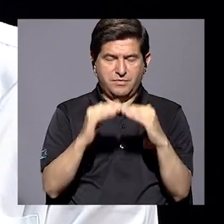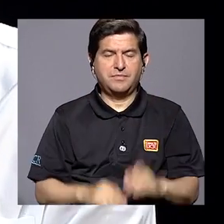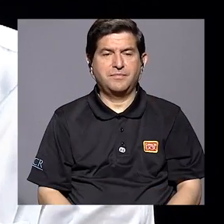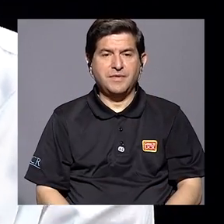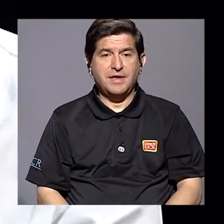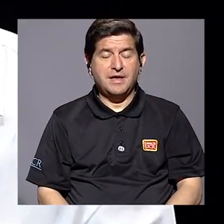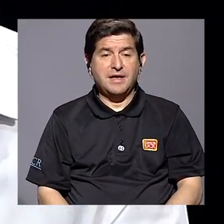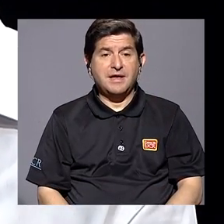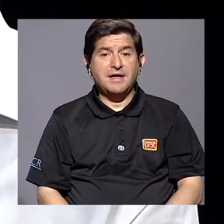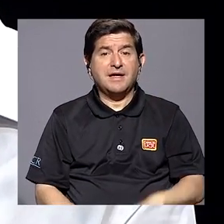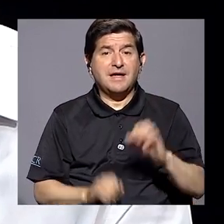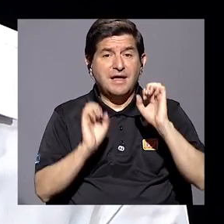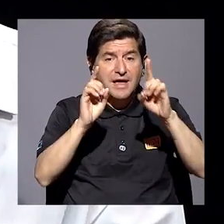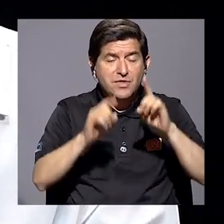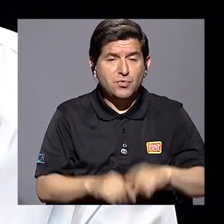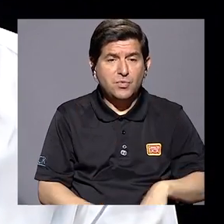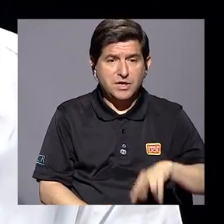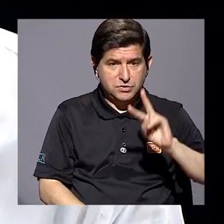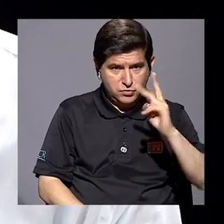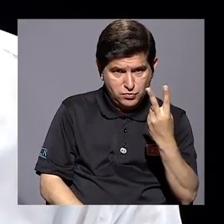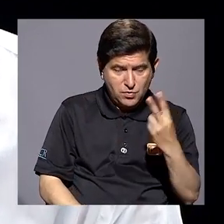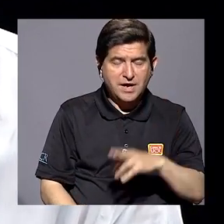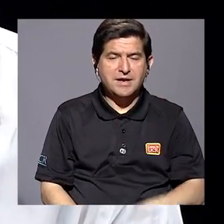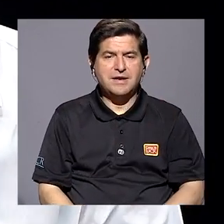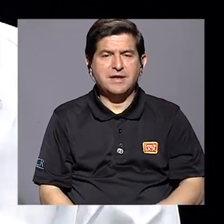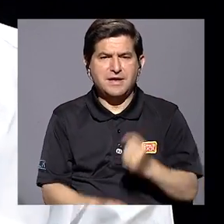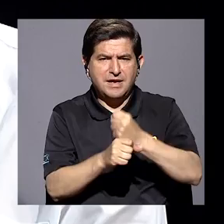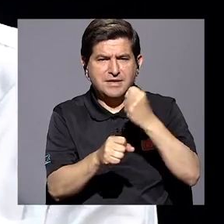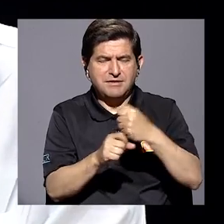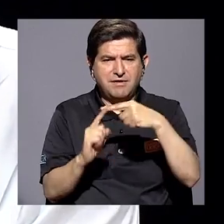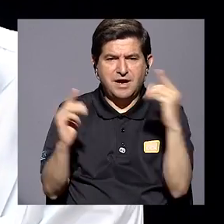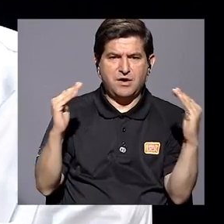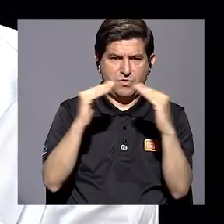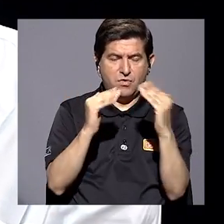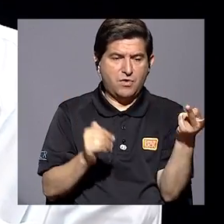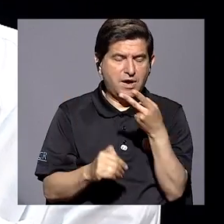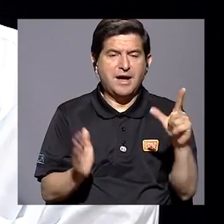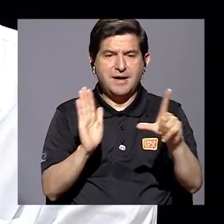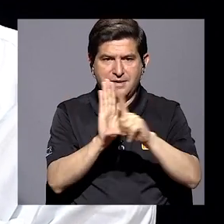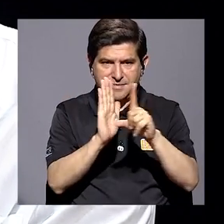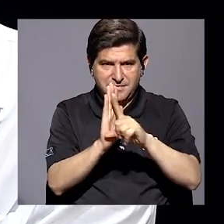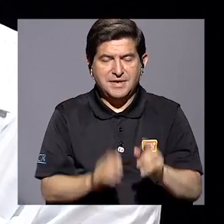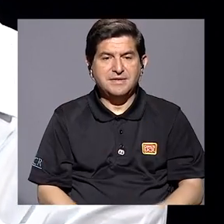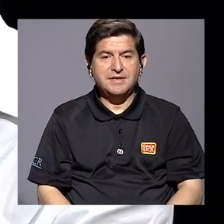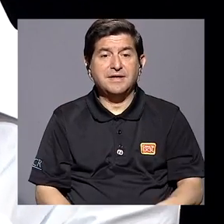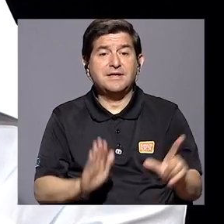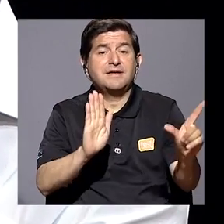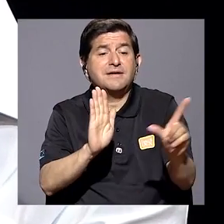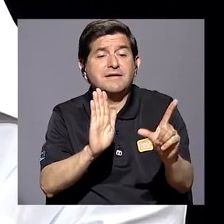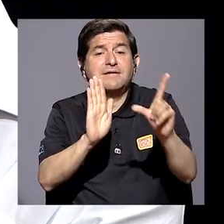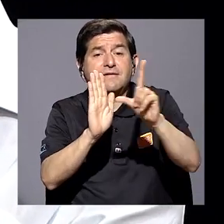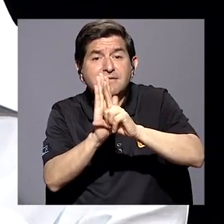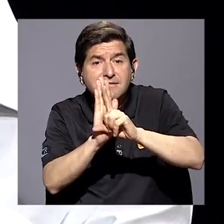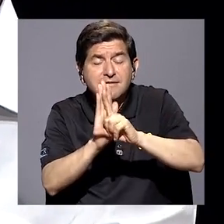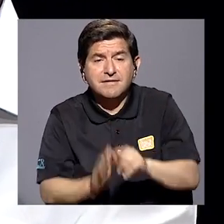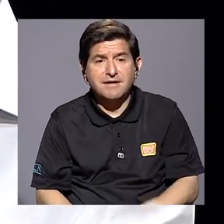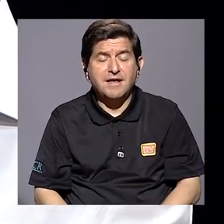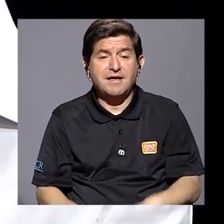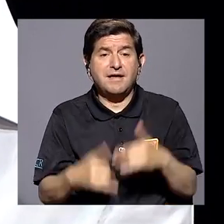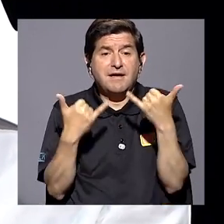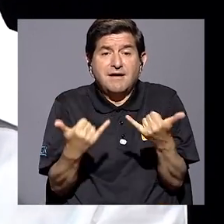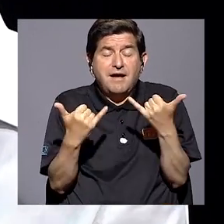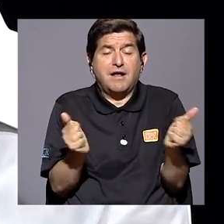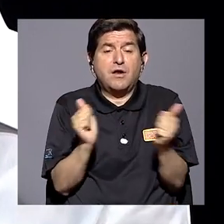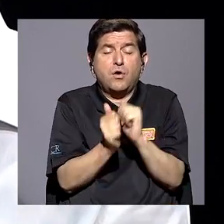educación dual y teletrabajo las dos leyes que se aprobaron son leyes que vienen a traer la legislación para